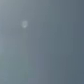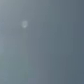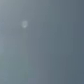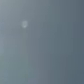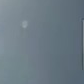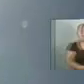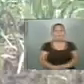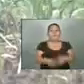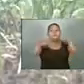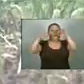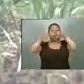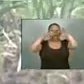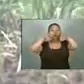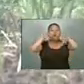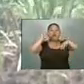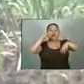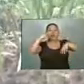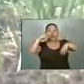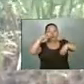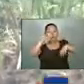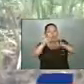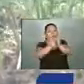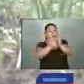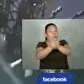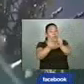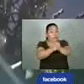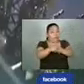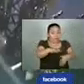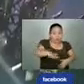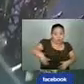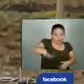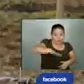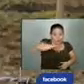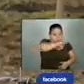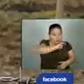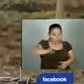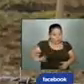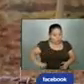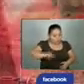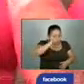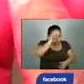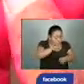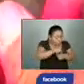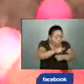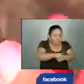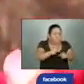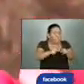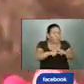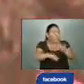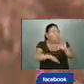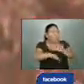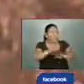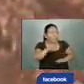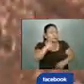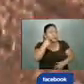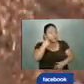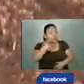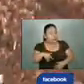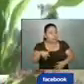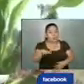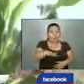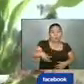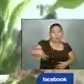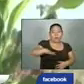Fenómeno del niño afectará el sector agrícola a nivel nacional. Sin embargo, una de las zonas que reportará mayores pérdidas de